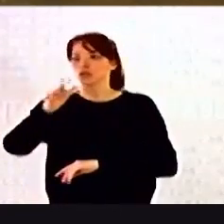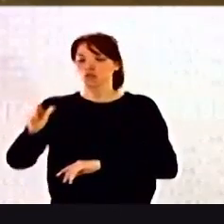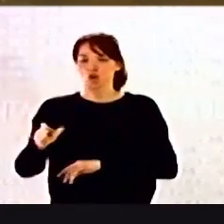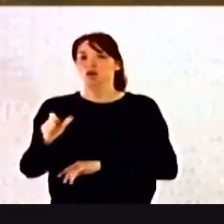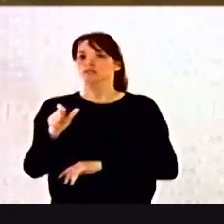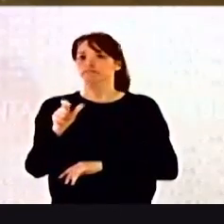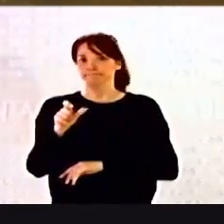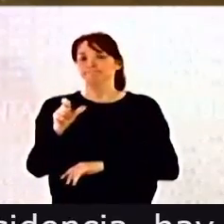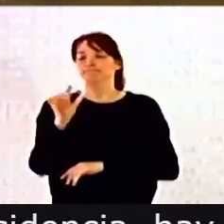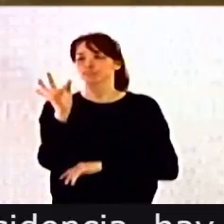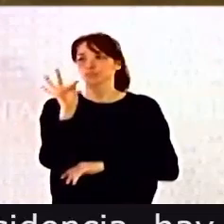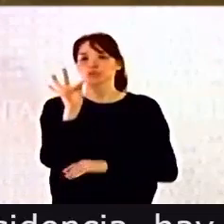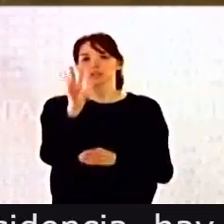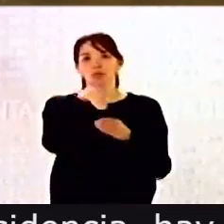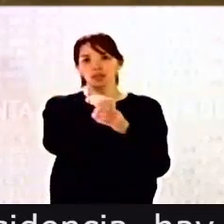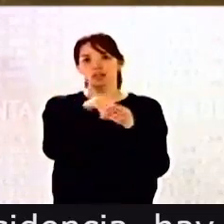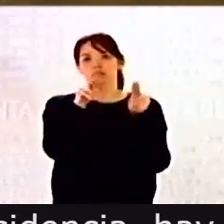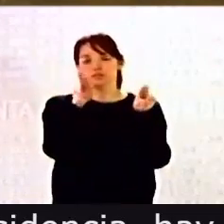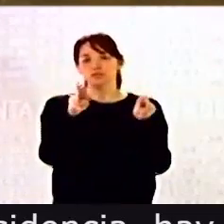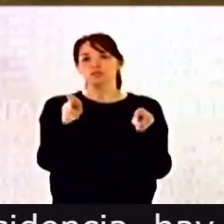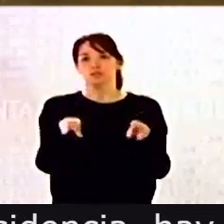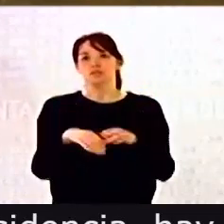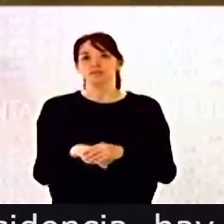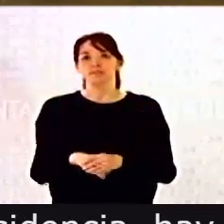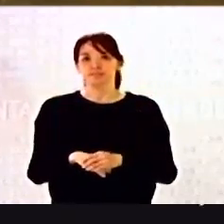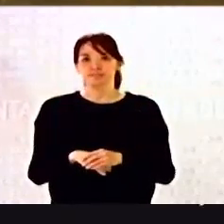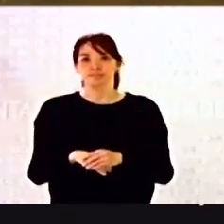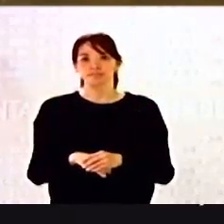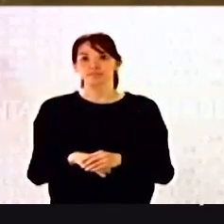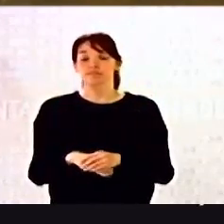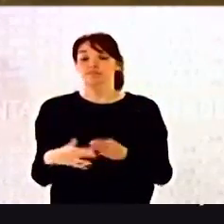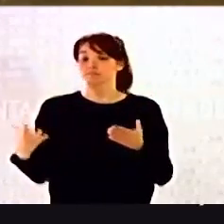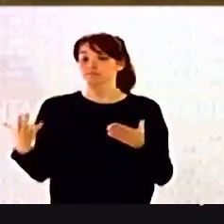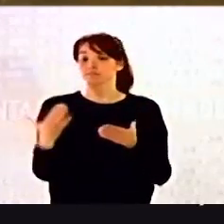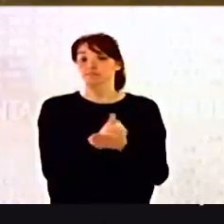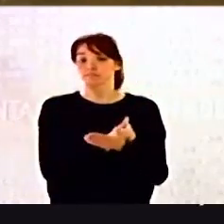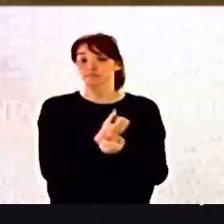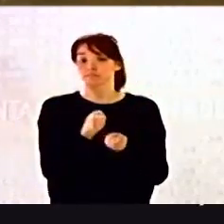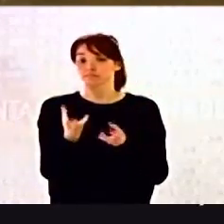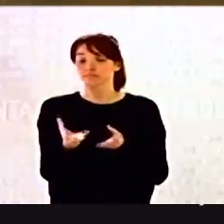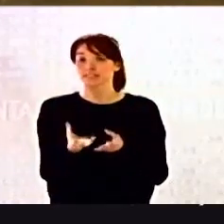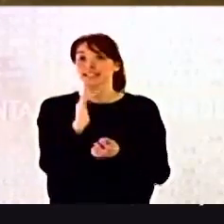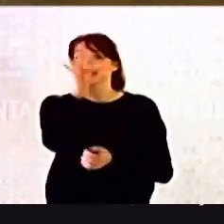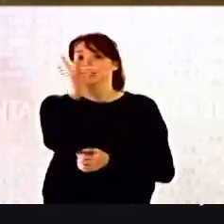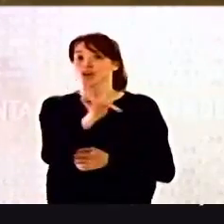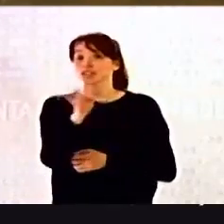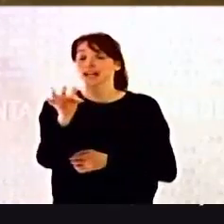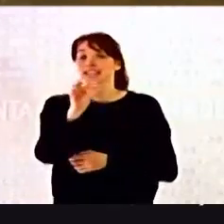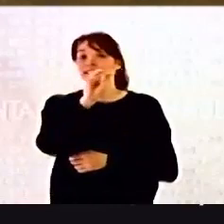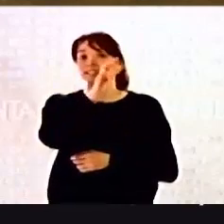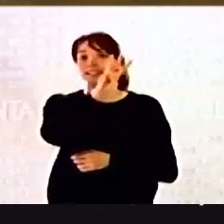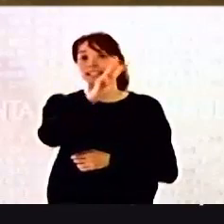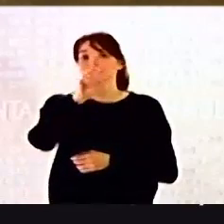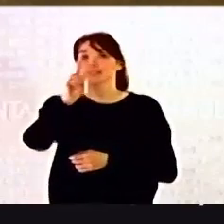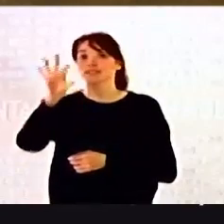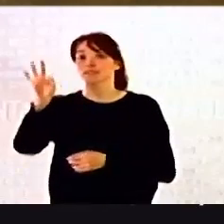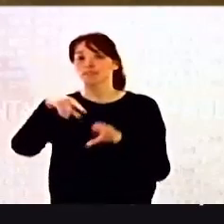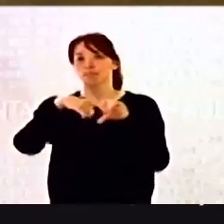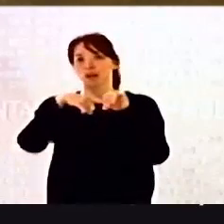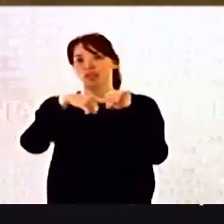en la residencia del Cuartillo. Todo ello lo debemos poner en relación que tenemos 320 plazas en esa residencia.